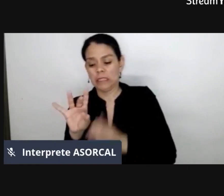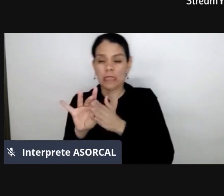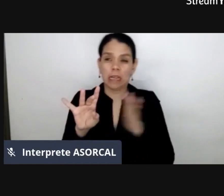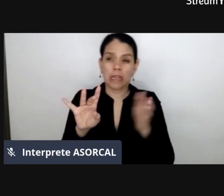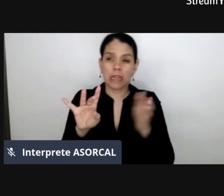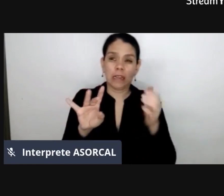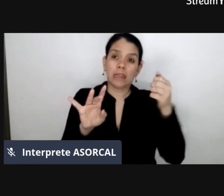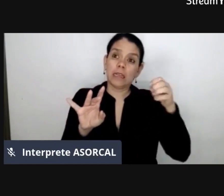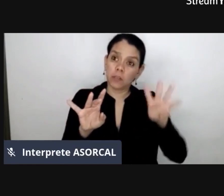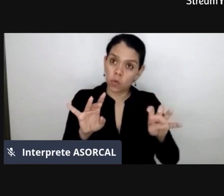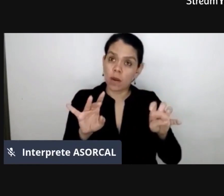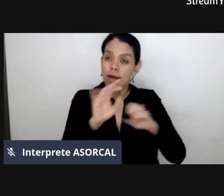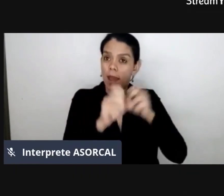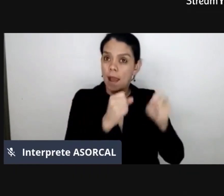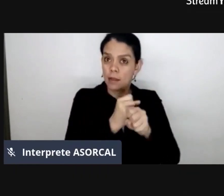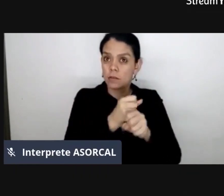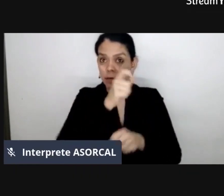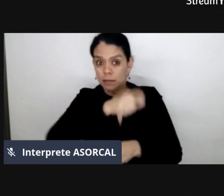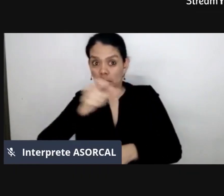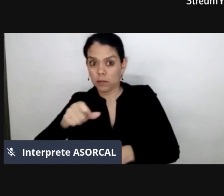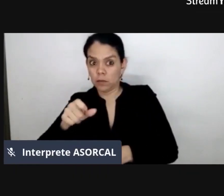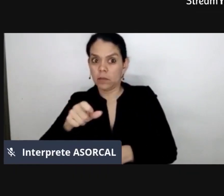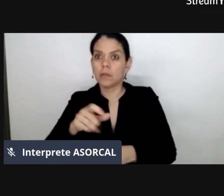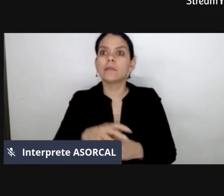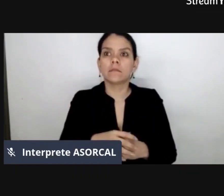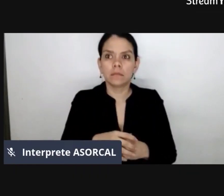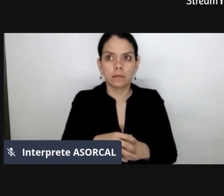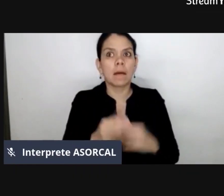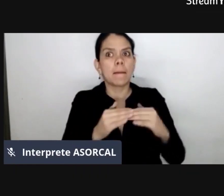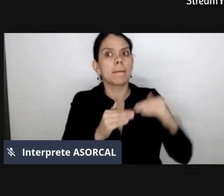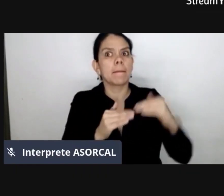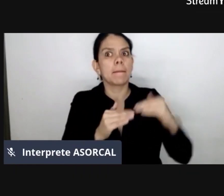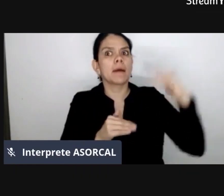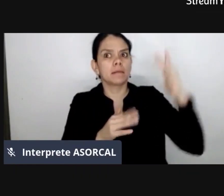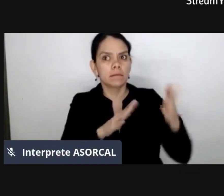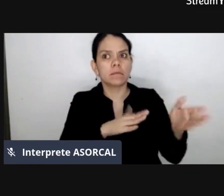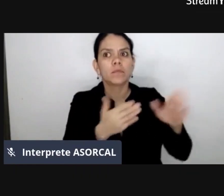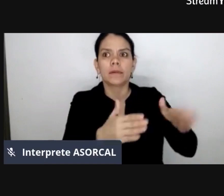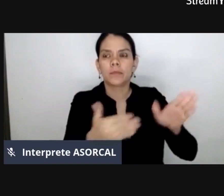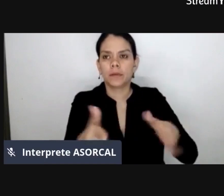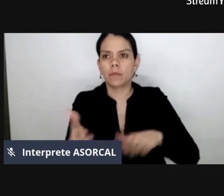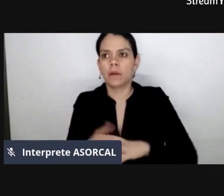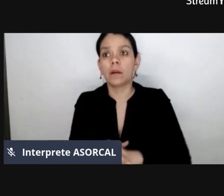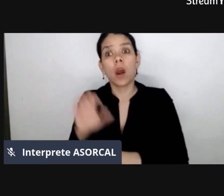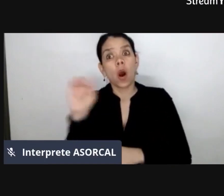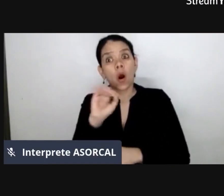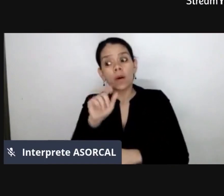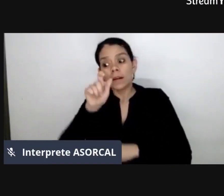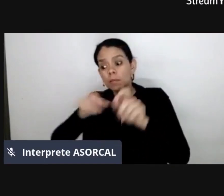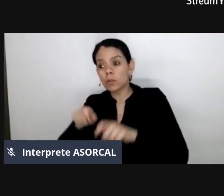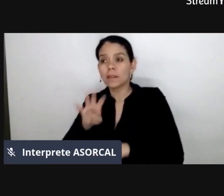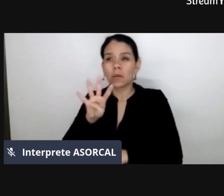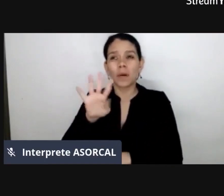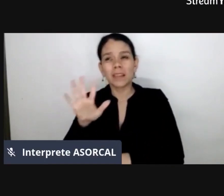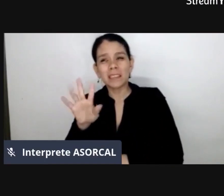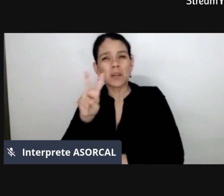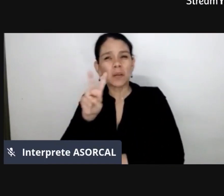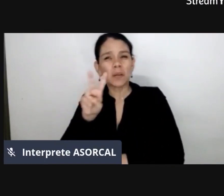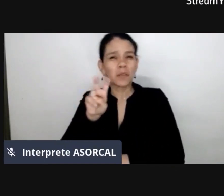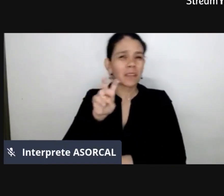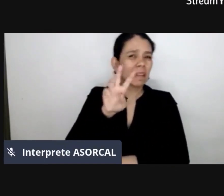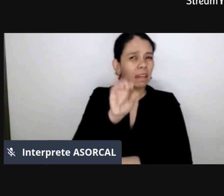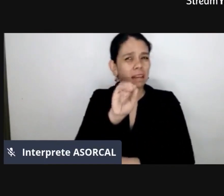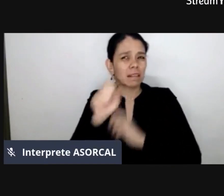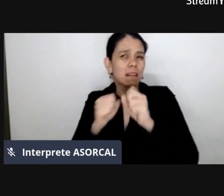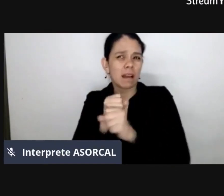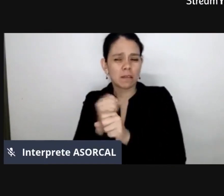el 74% entre la gente que tenía 45, 48 o más años. A medida que nos subimos